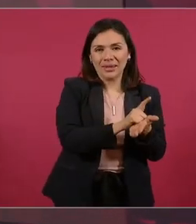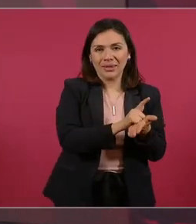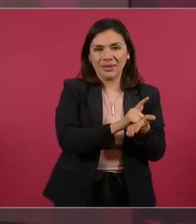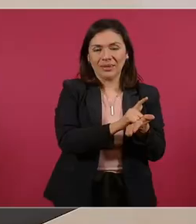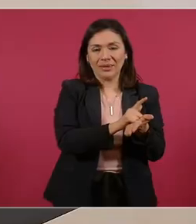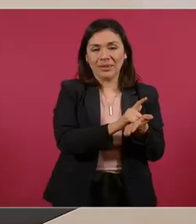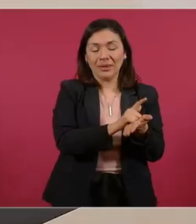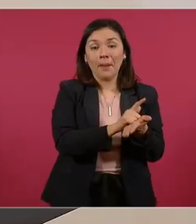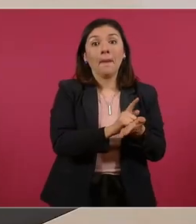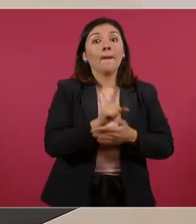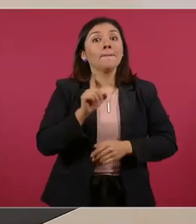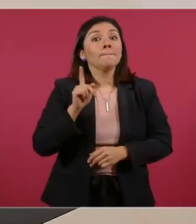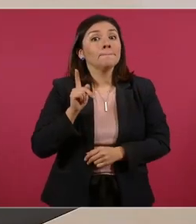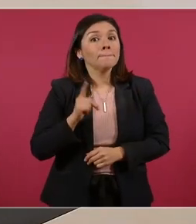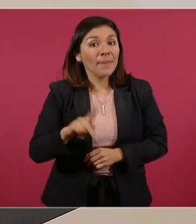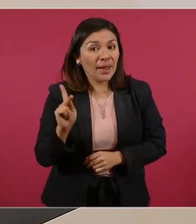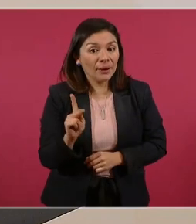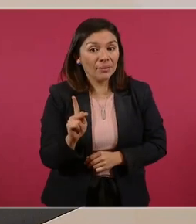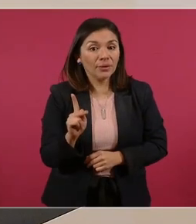pero no